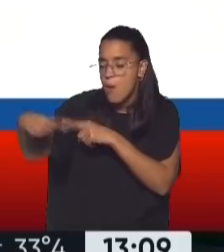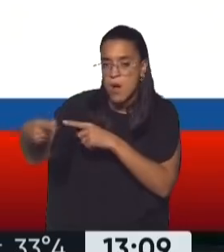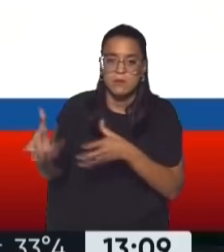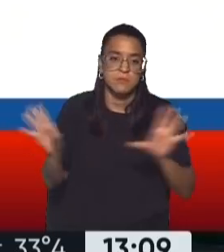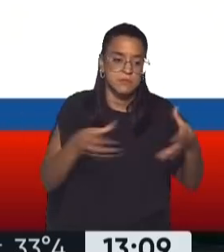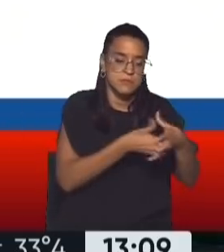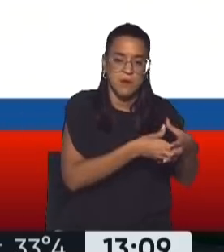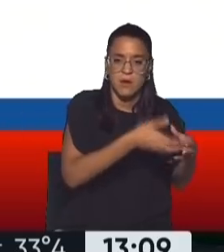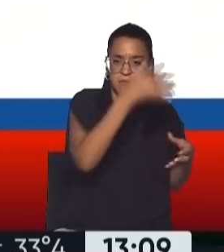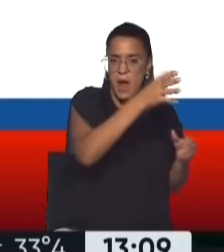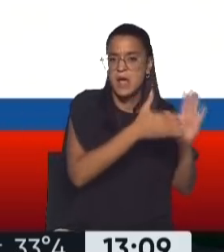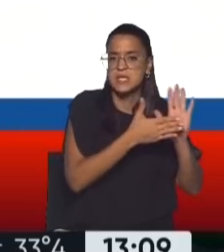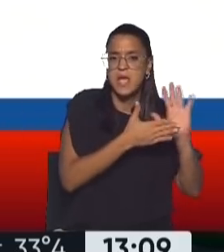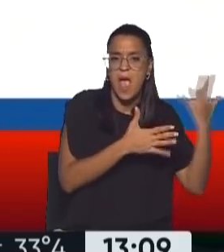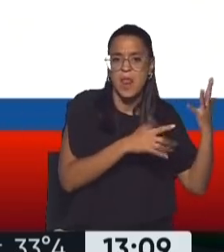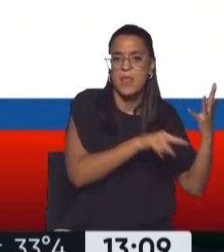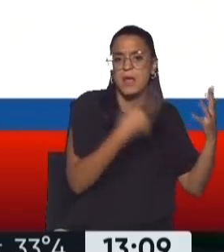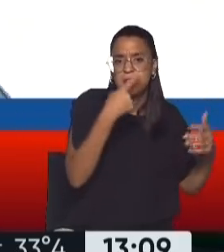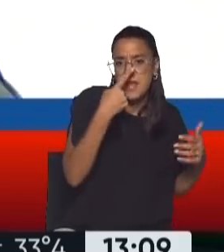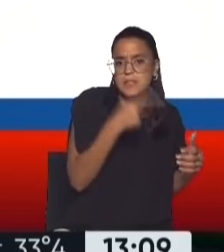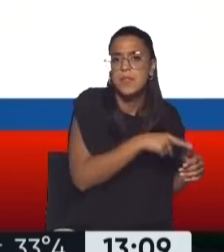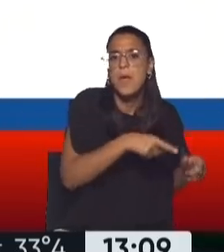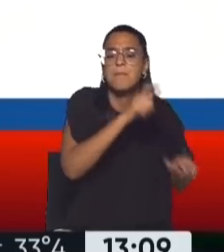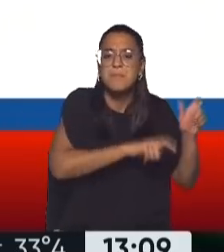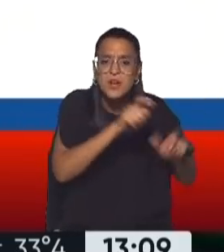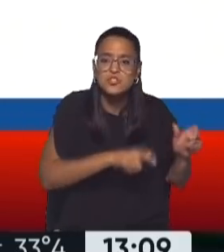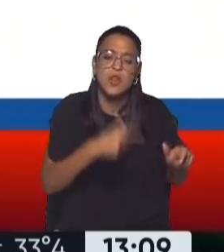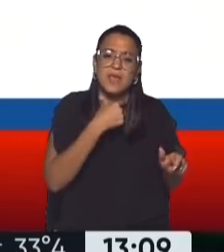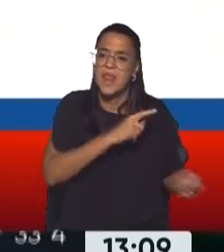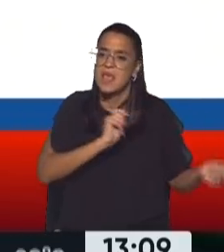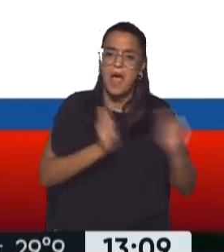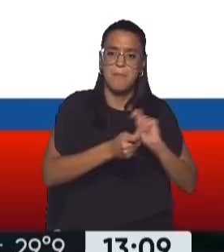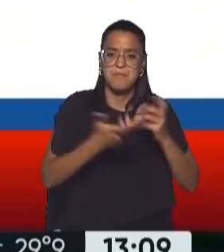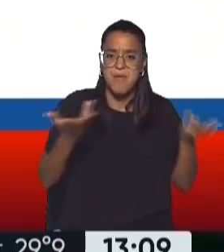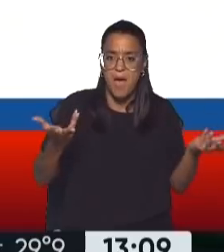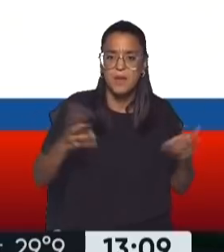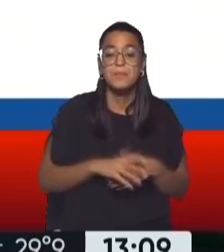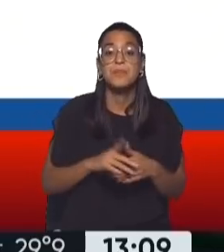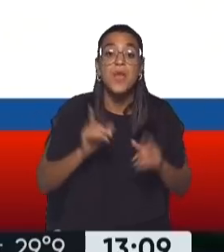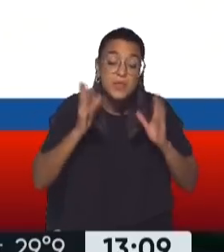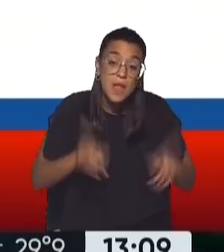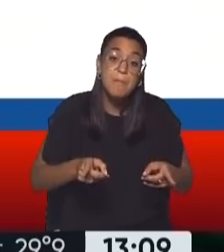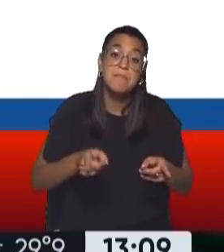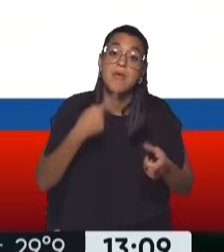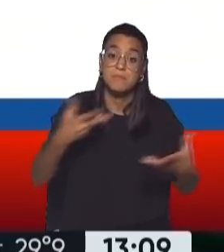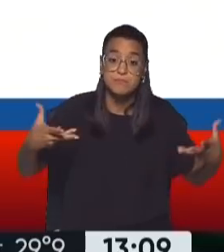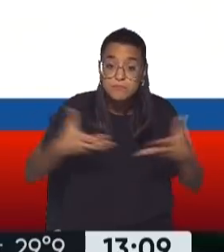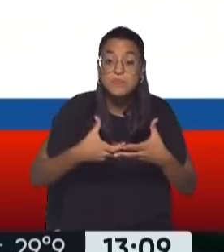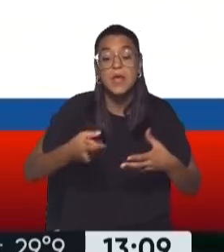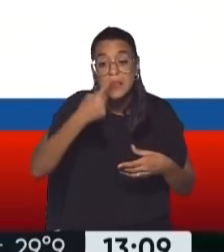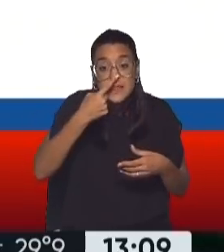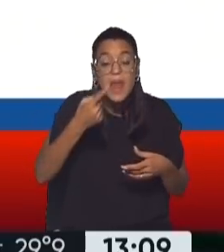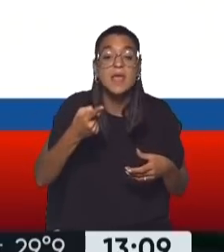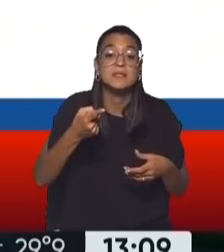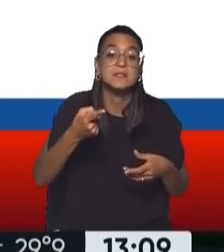más extremistas de la izquierda representan los intereses de los que quieren dar vuelta al mundo. Y están después los que representan los